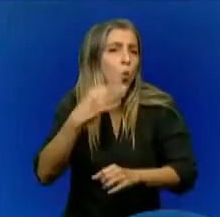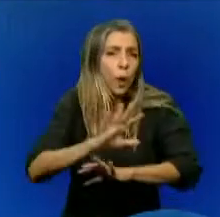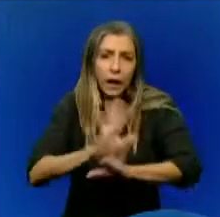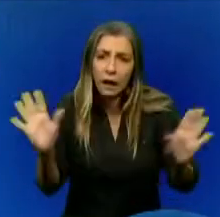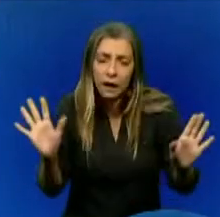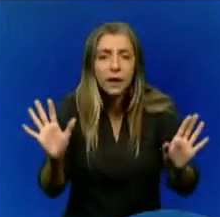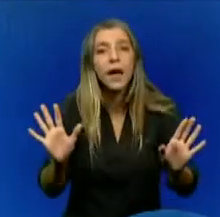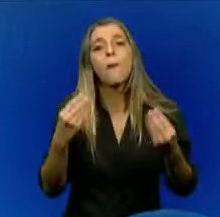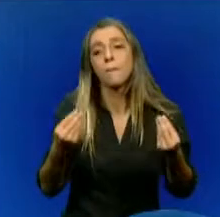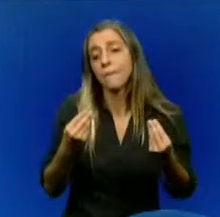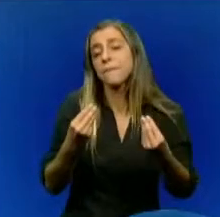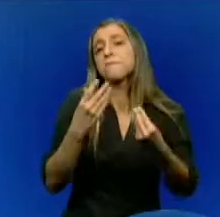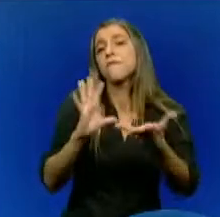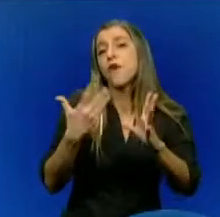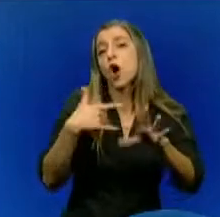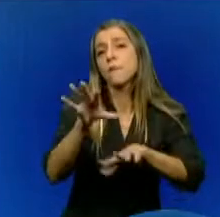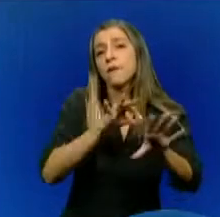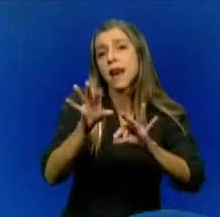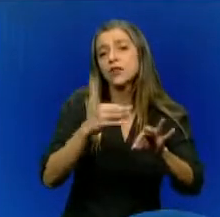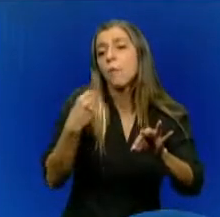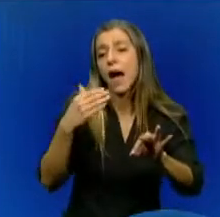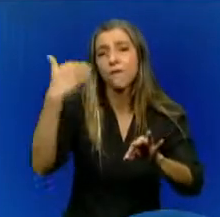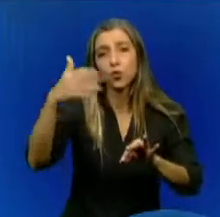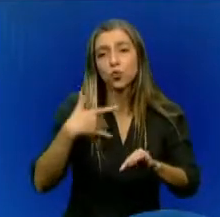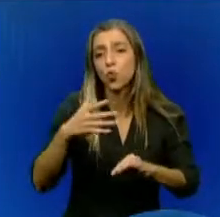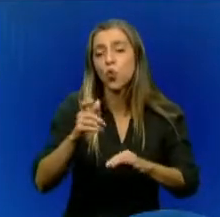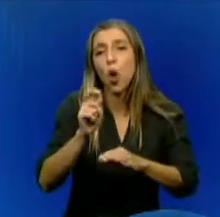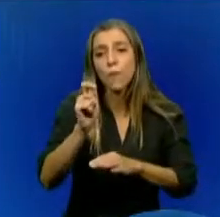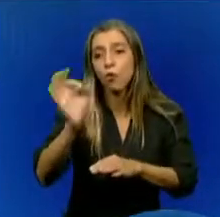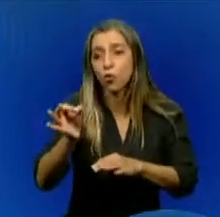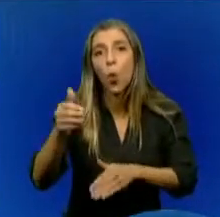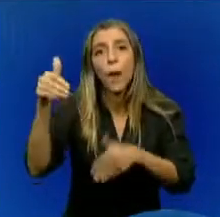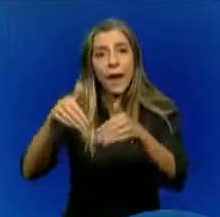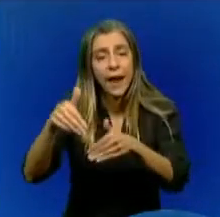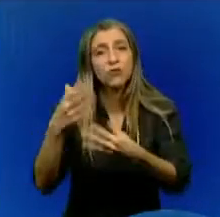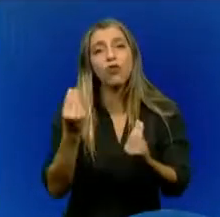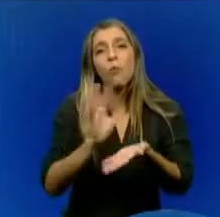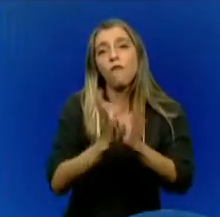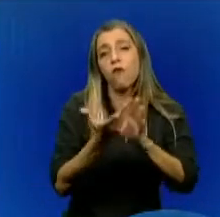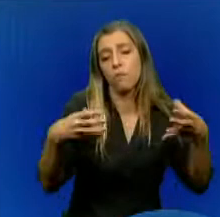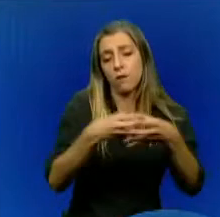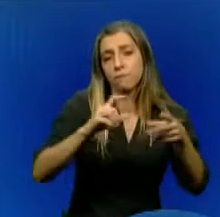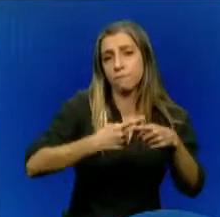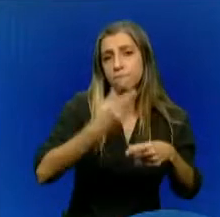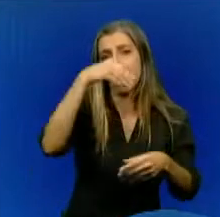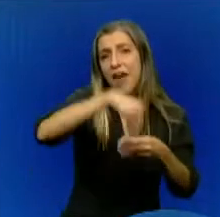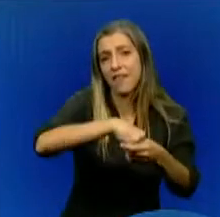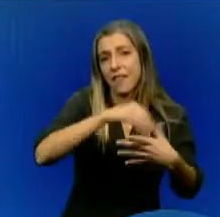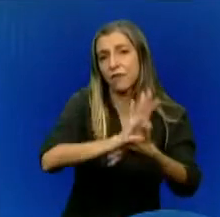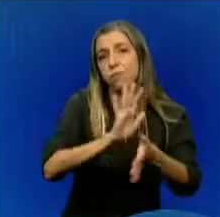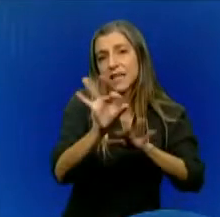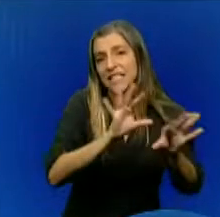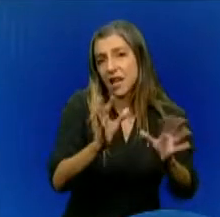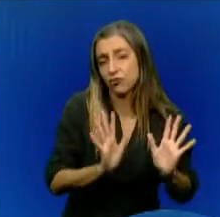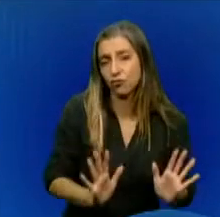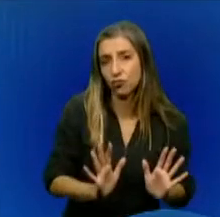elegir a los candidatos para la elección de octubre por elecciones internas o por elección propia de cada uno de los partidos. En realidad nada